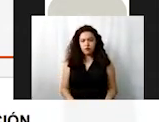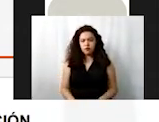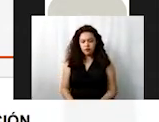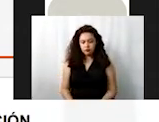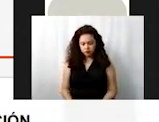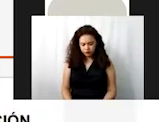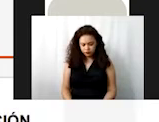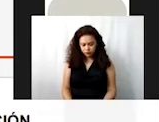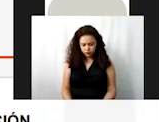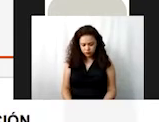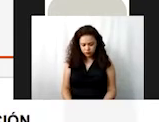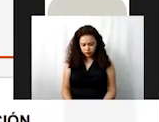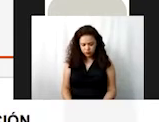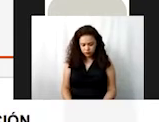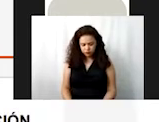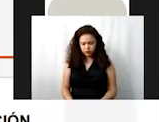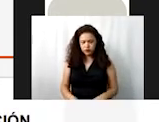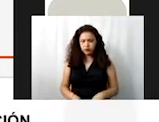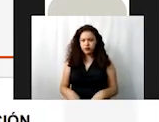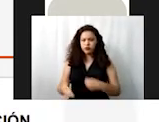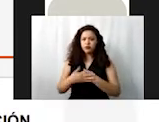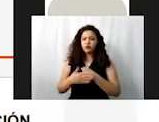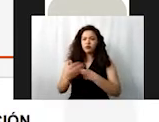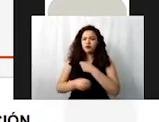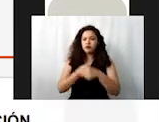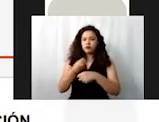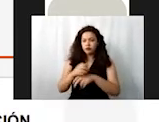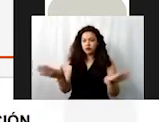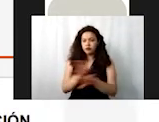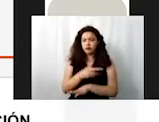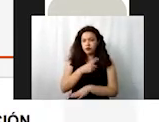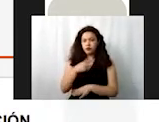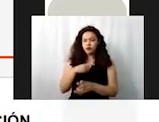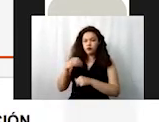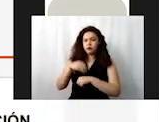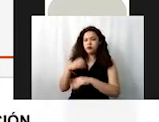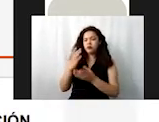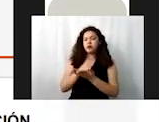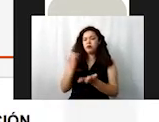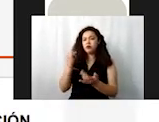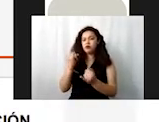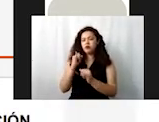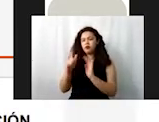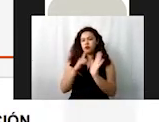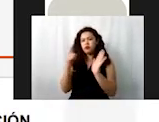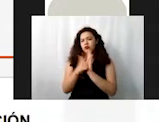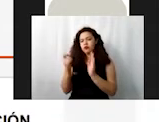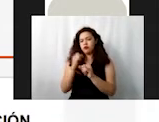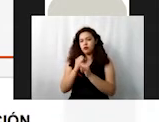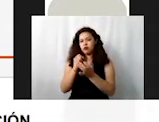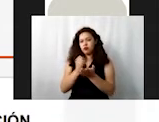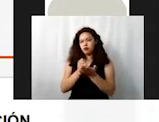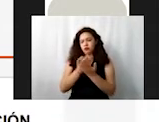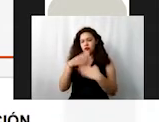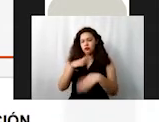Si se reforma, ¿no? El año que viene, ¿es necesario detallar o solo dejar la ley del impuesto sobre la renta, que es la base, ¿no? que nos